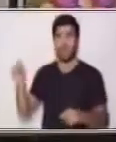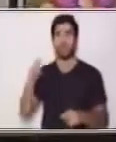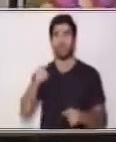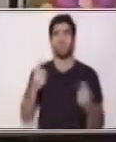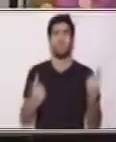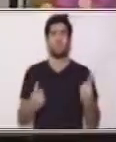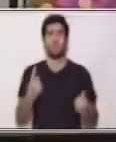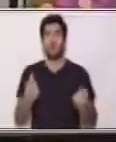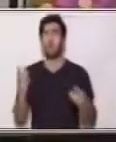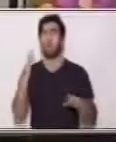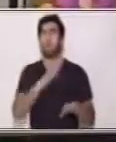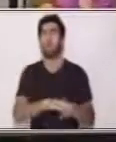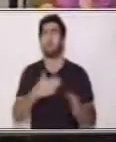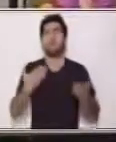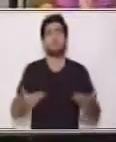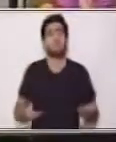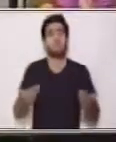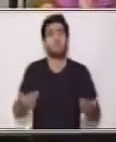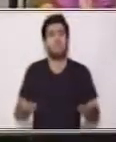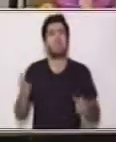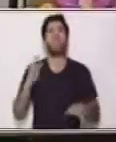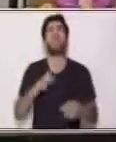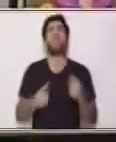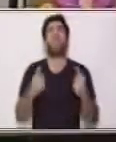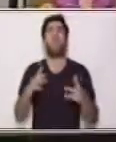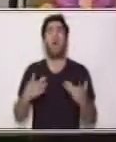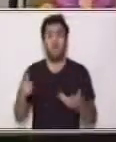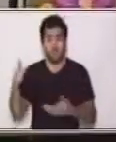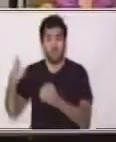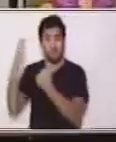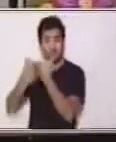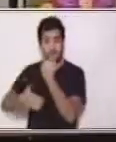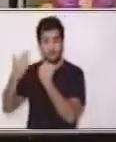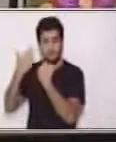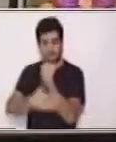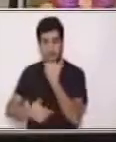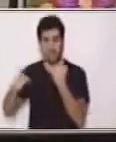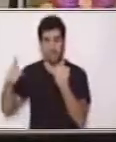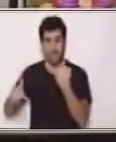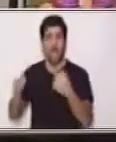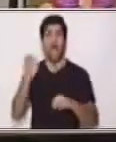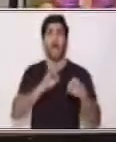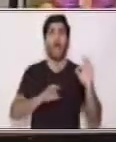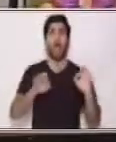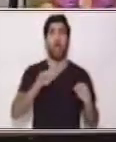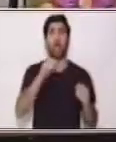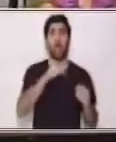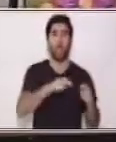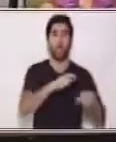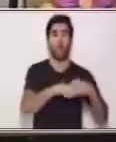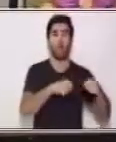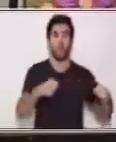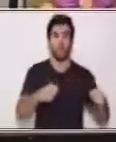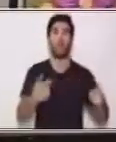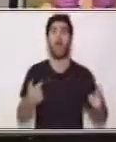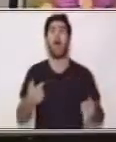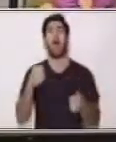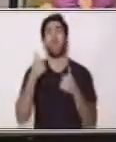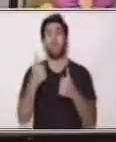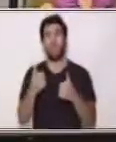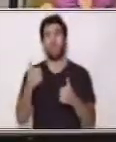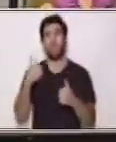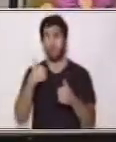que tiene mayor peso? ¿El lazo o la piña? Muy bien, la piña. Voy a